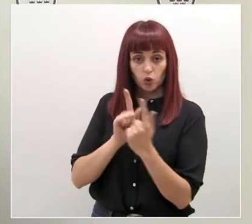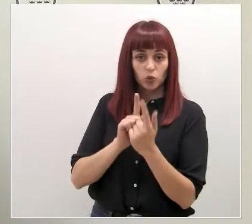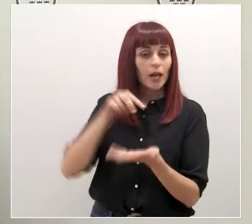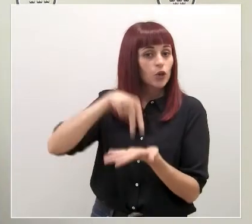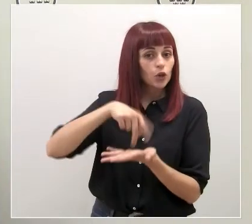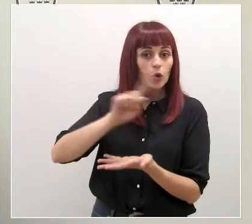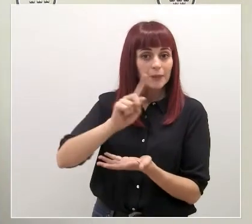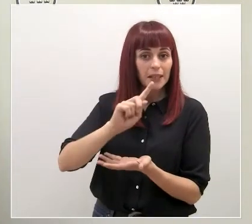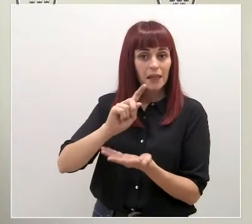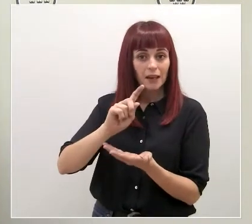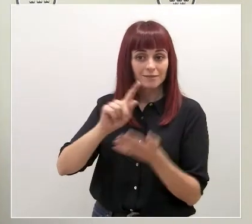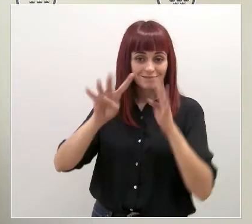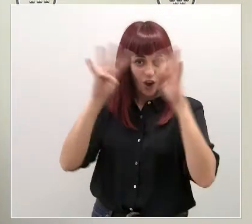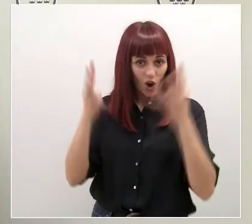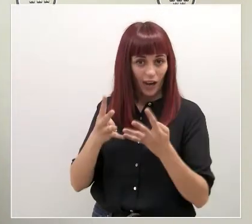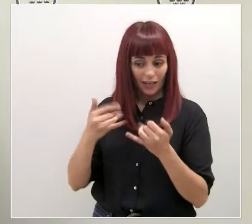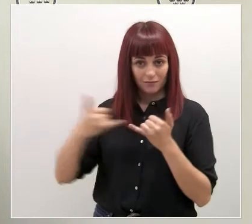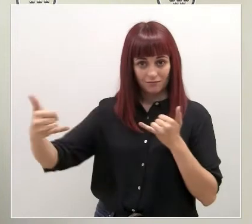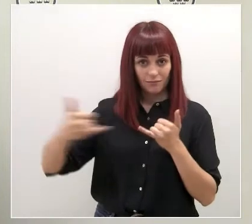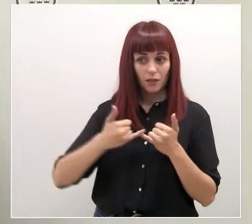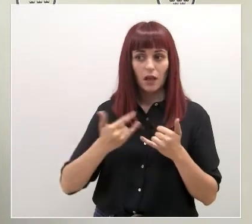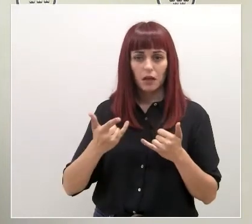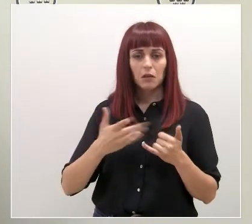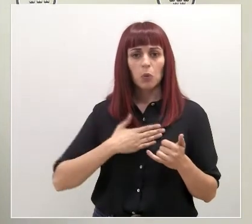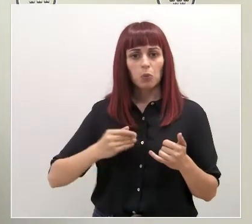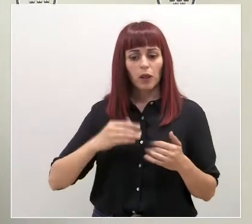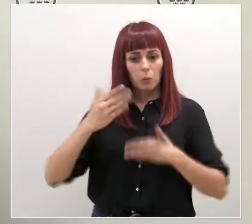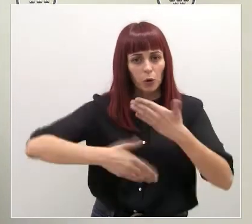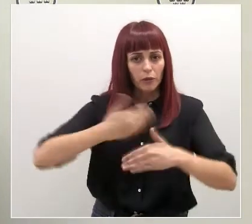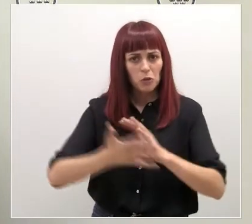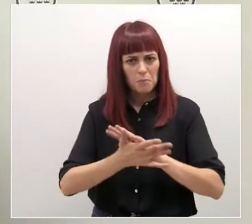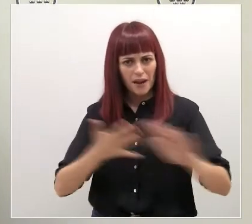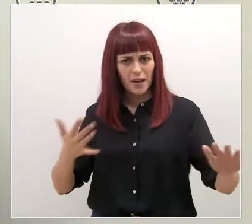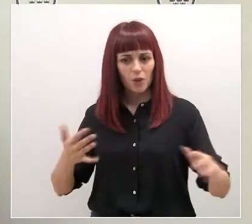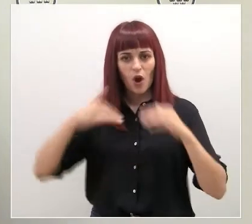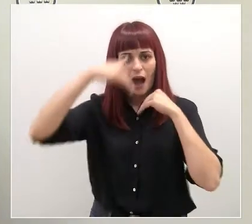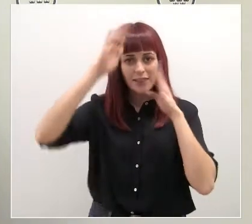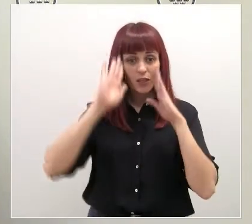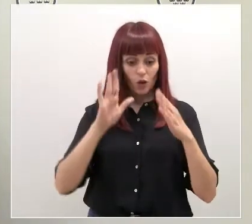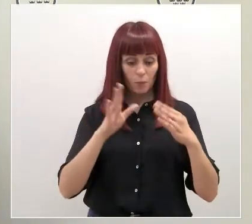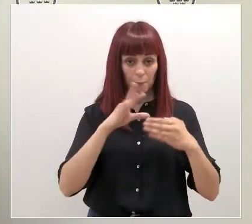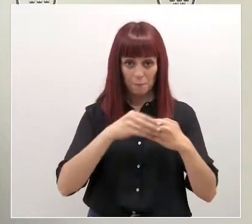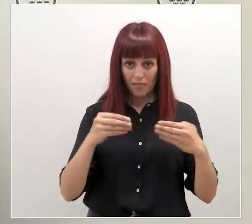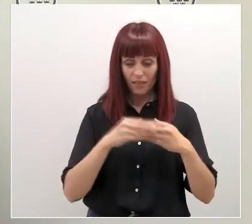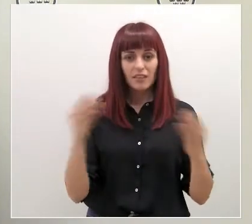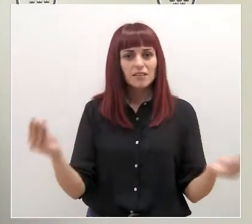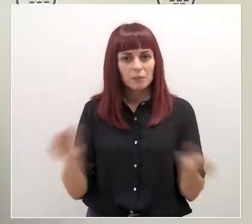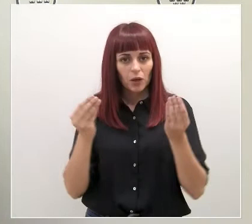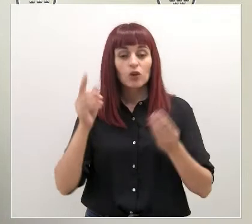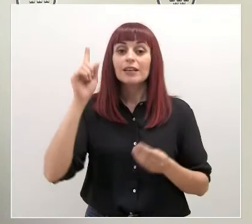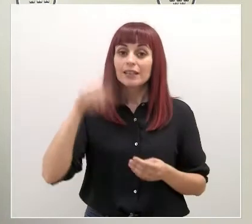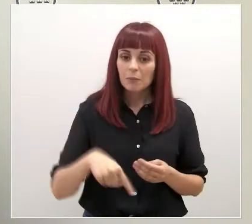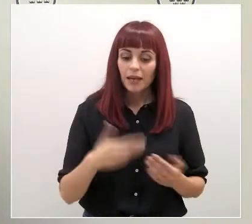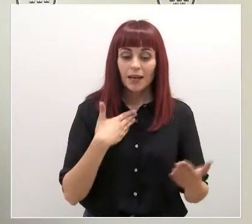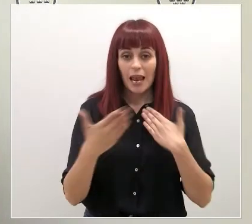presenciales que están funcionando muy bien, que además agiliza los procesos, mejora la atención a los pacientes y, sobre todo, también mejora